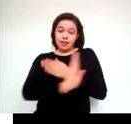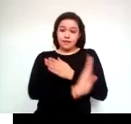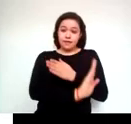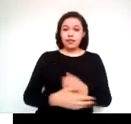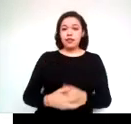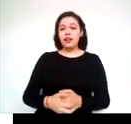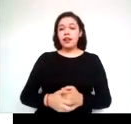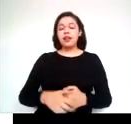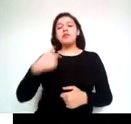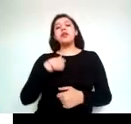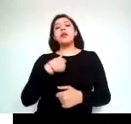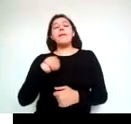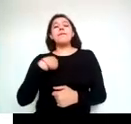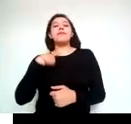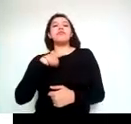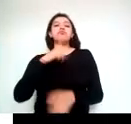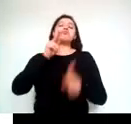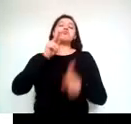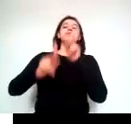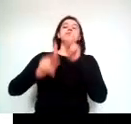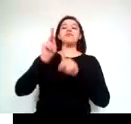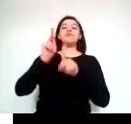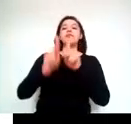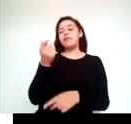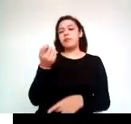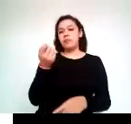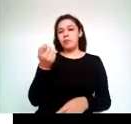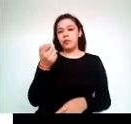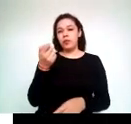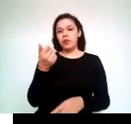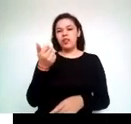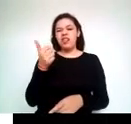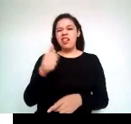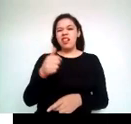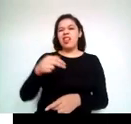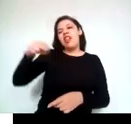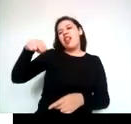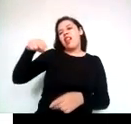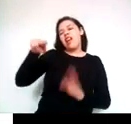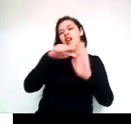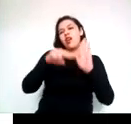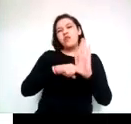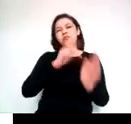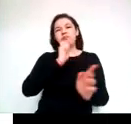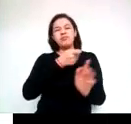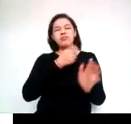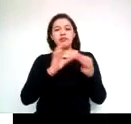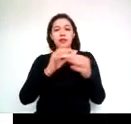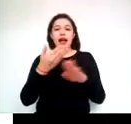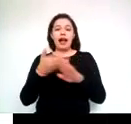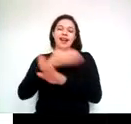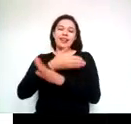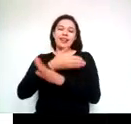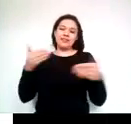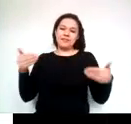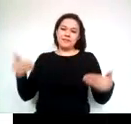platicarles un poquito acerca de esta normatividad. Pero antes de eso nos presentamos. Nosotros somos